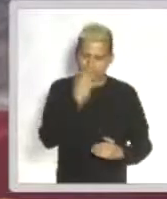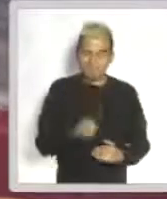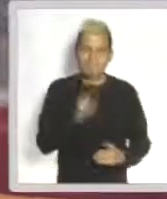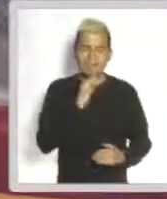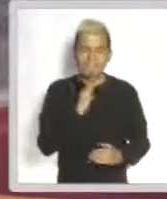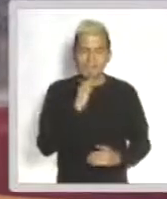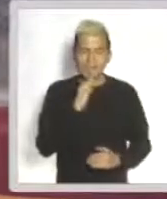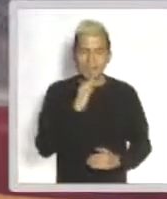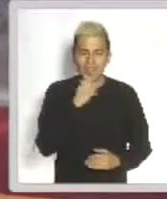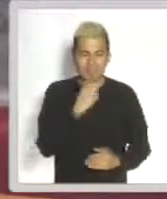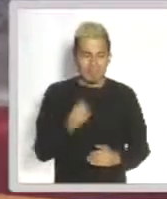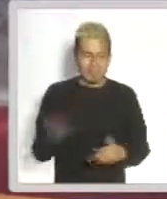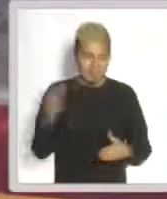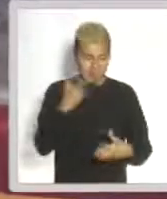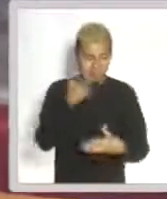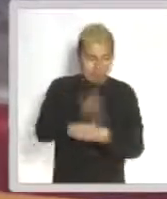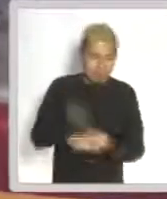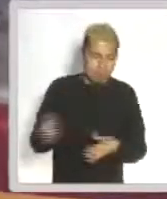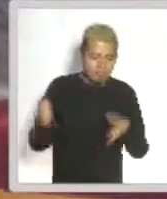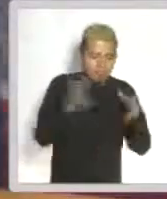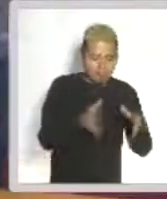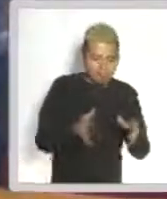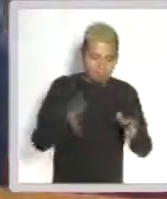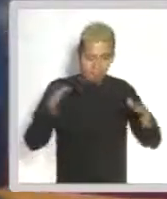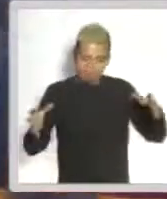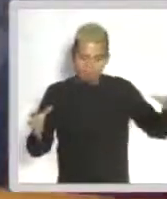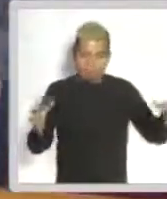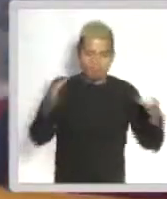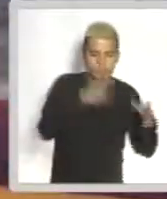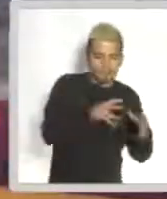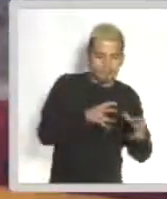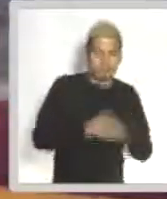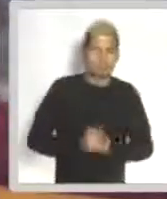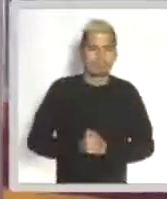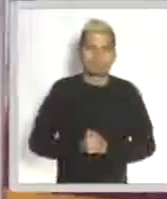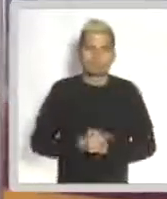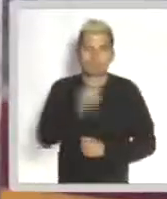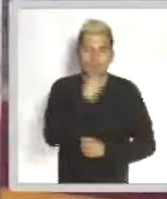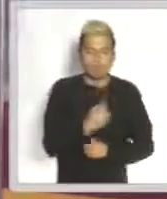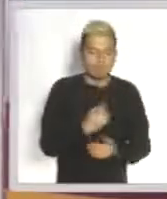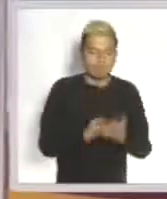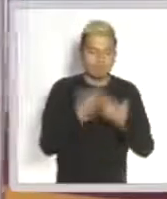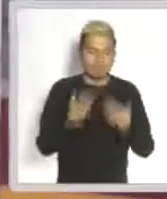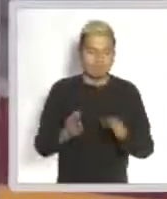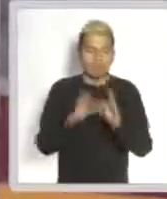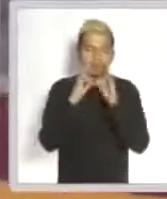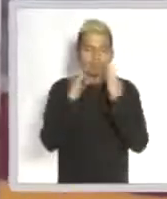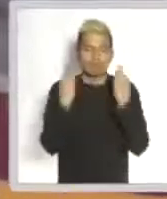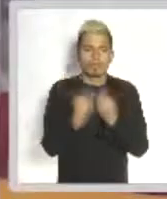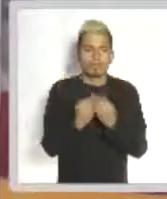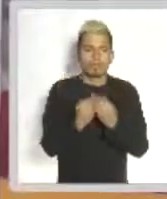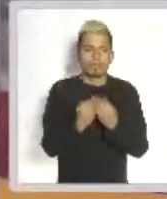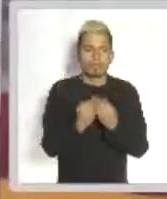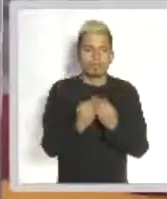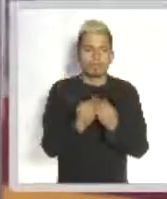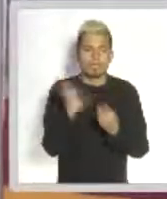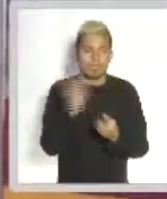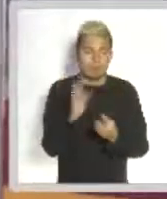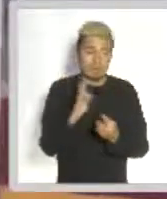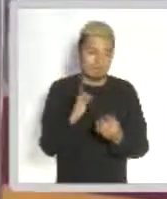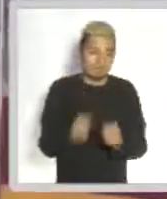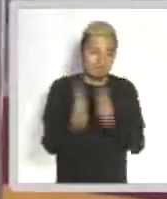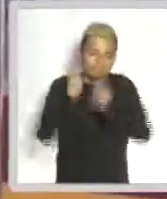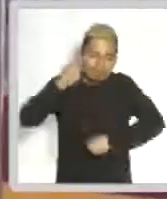niño iba en medio en medio de la ventana es decir en una situación por demás es expuesta